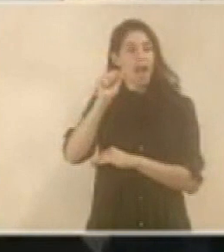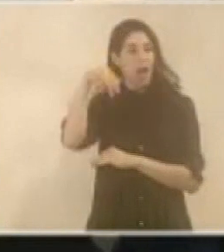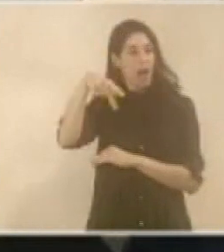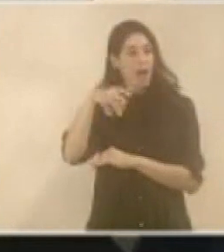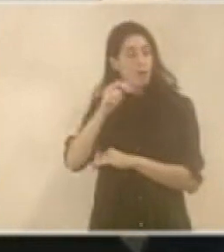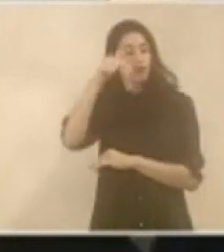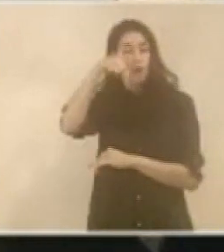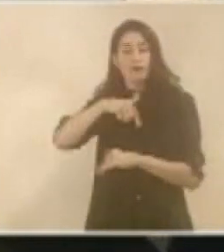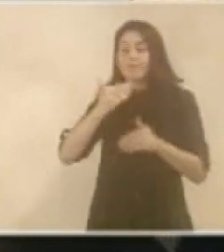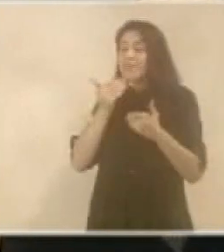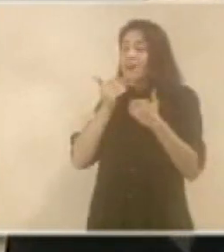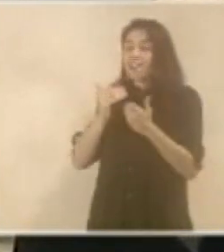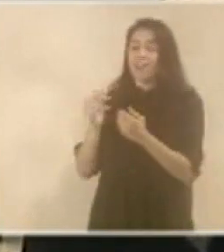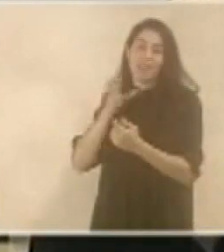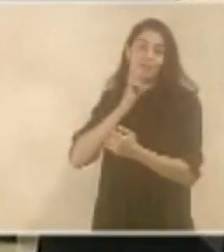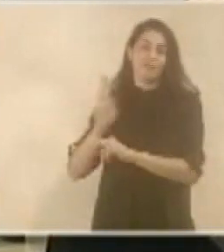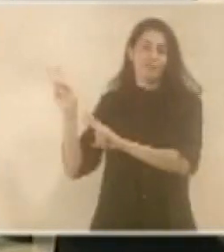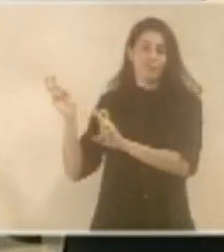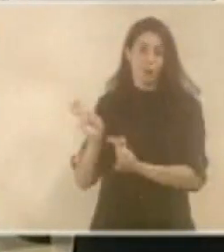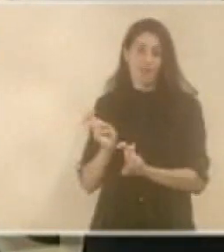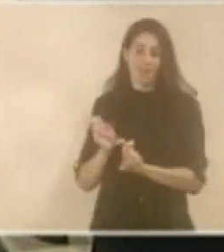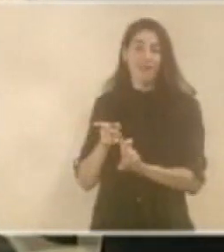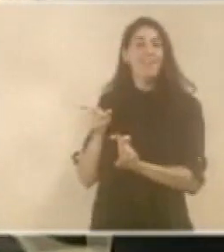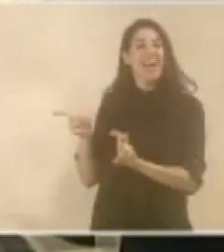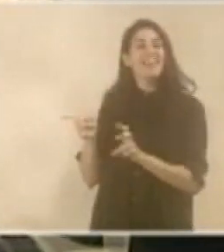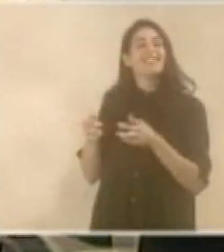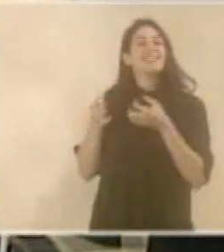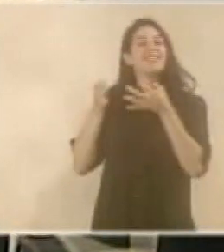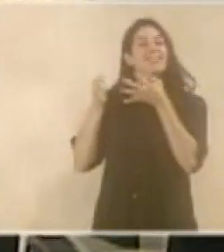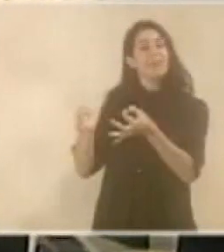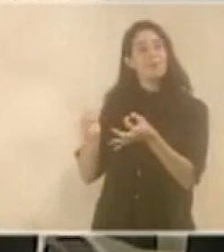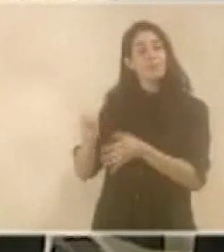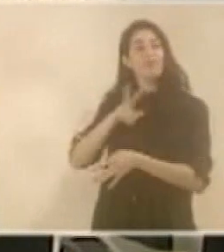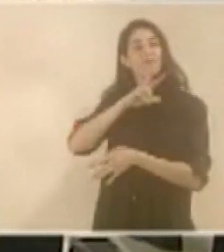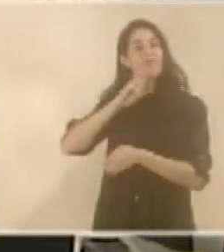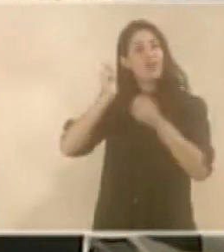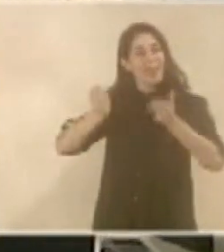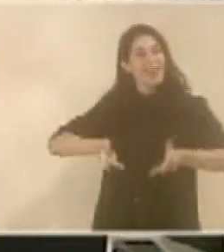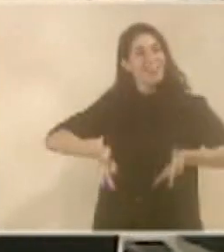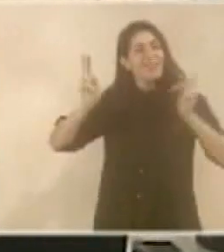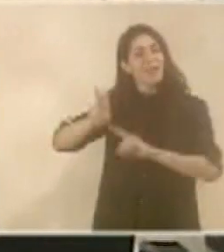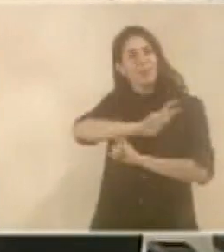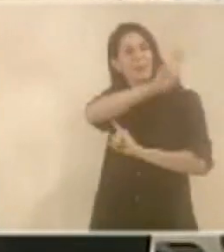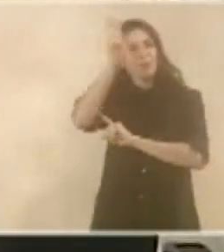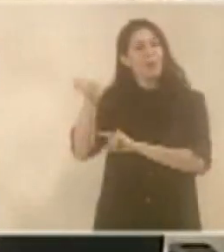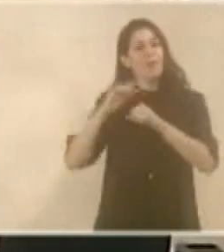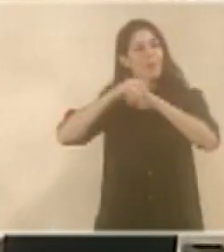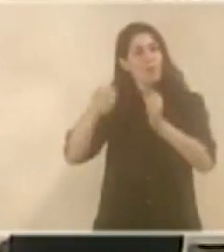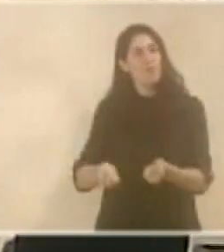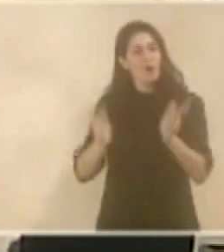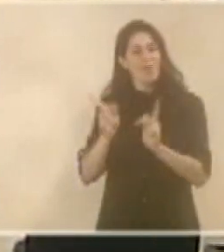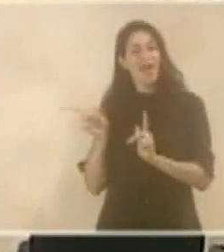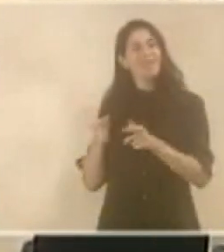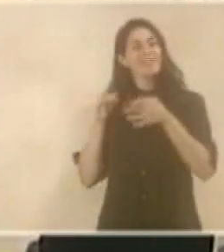hoy con todos nosotros, la defensa permanente de los valores de libertad, pluralismo y democracia que un año más nos reúnen